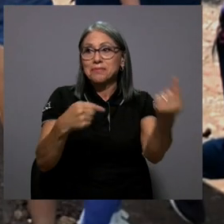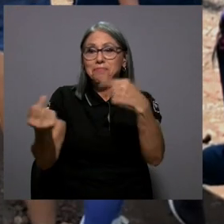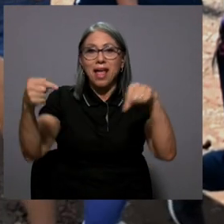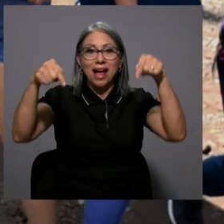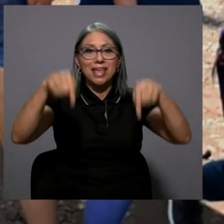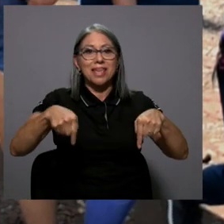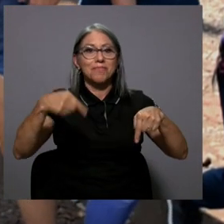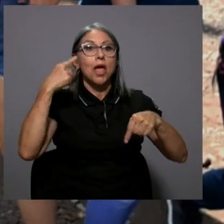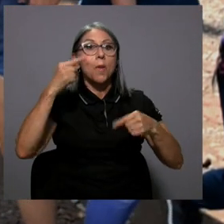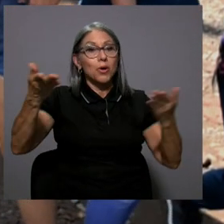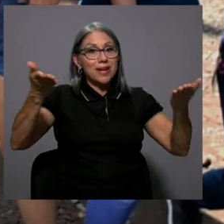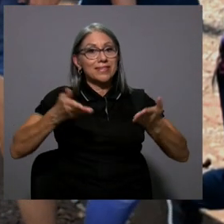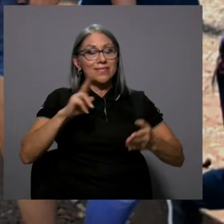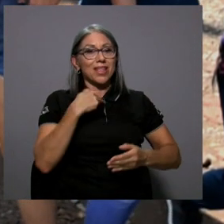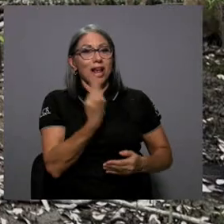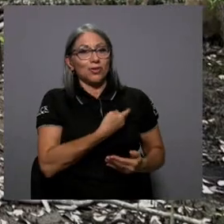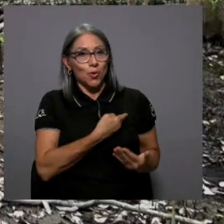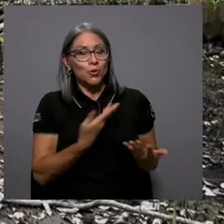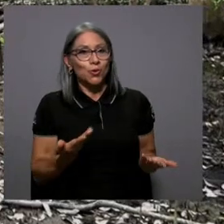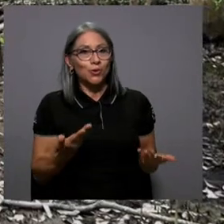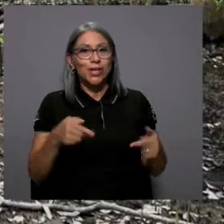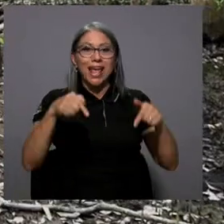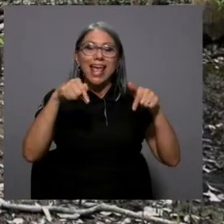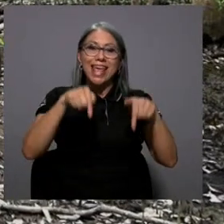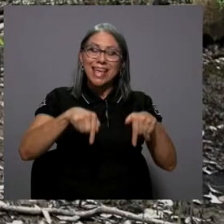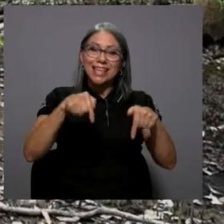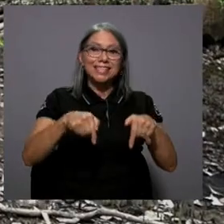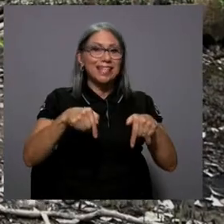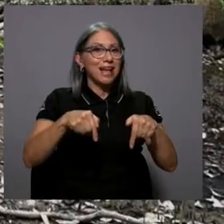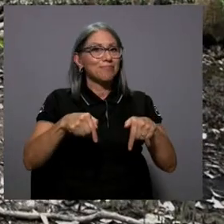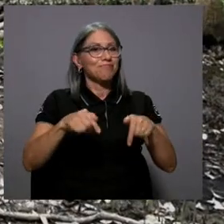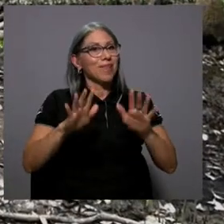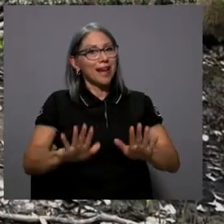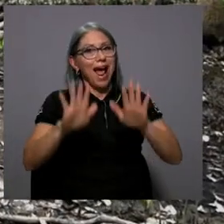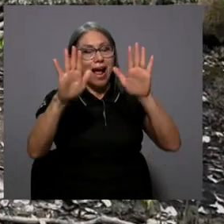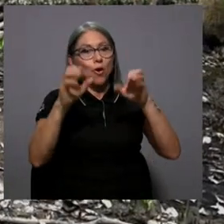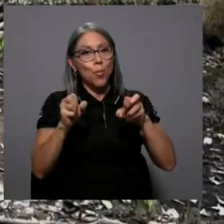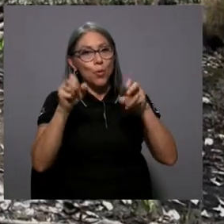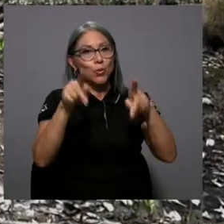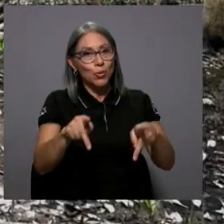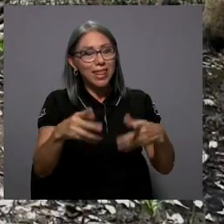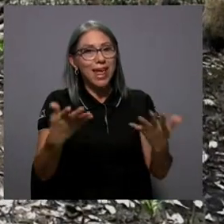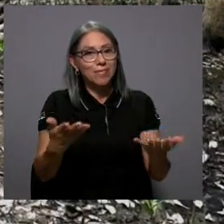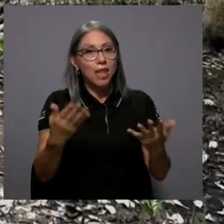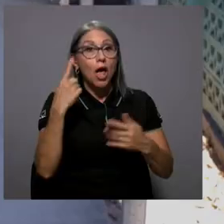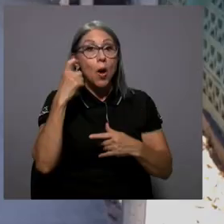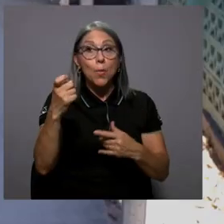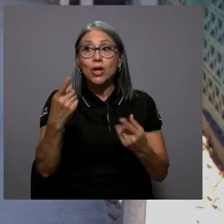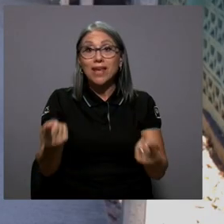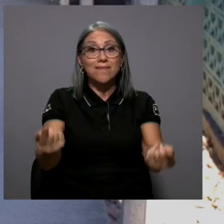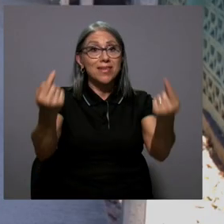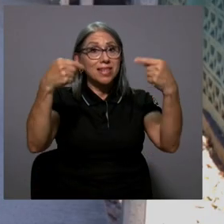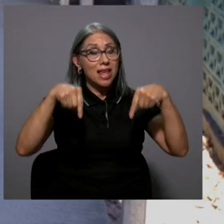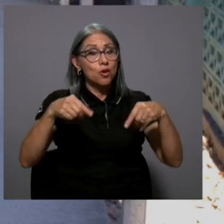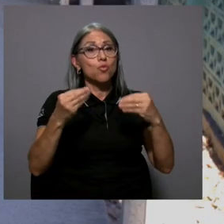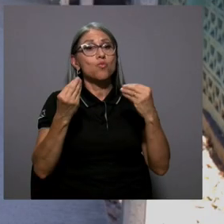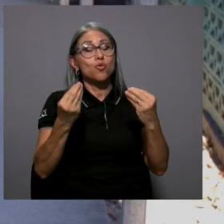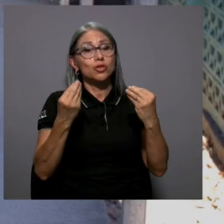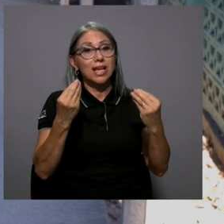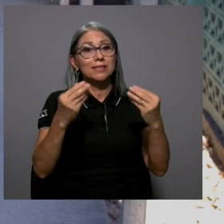por acogernos a nosotros en esta gran oportunidad que tuvimos, porque vinieron